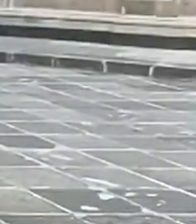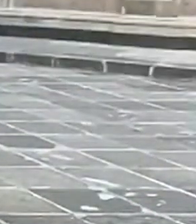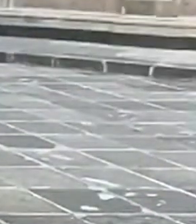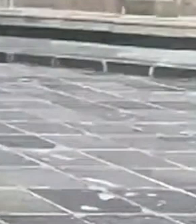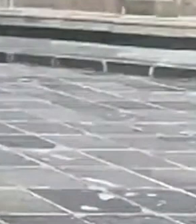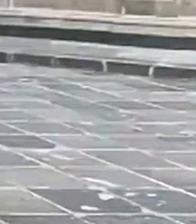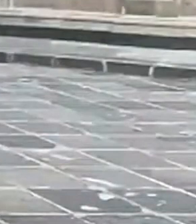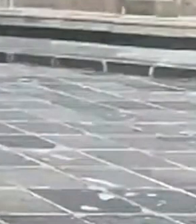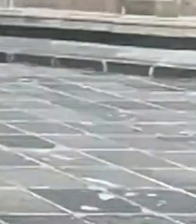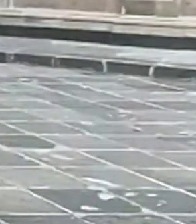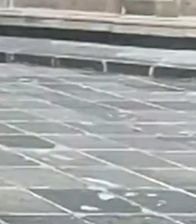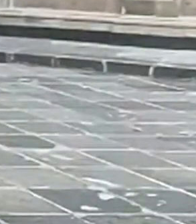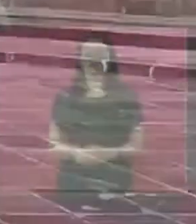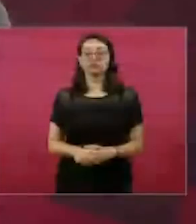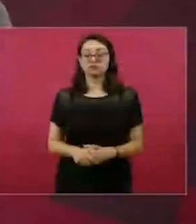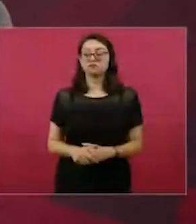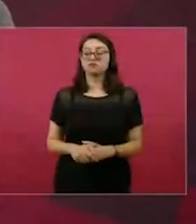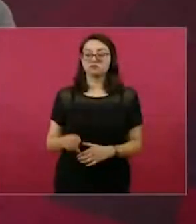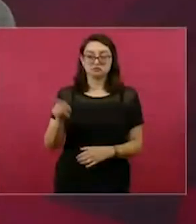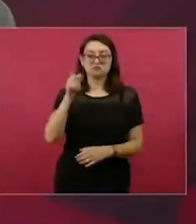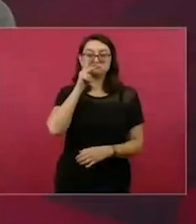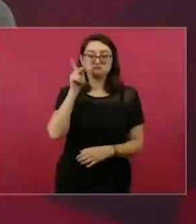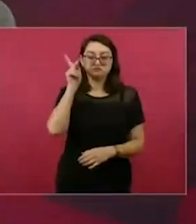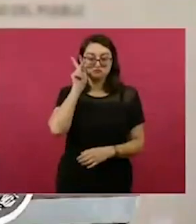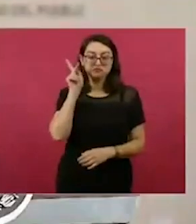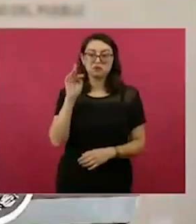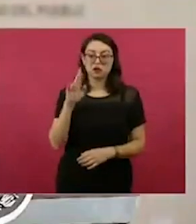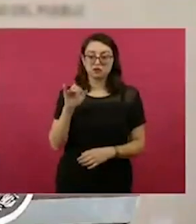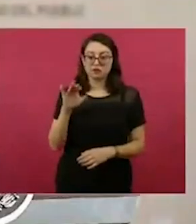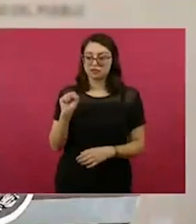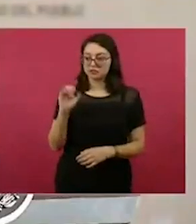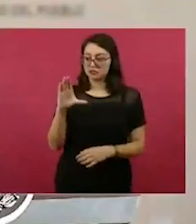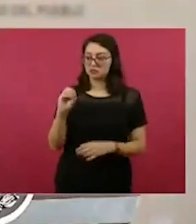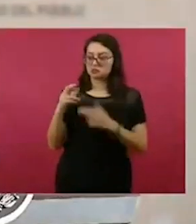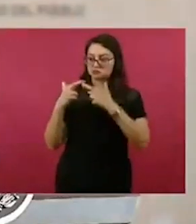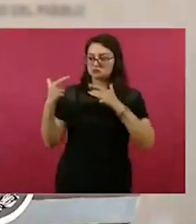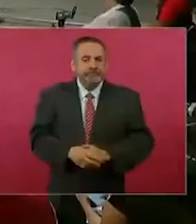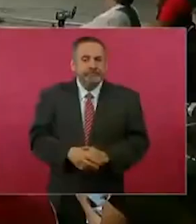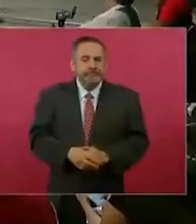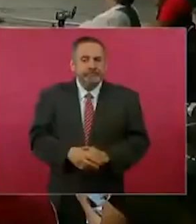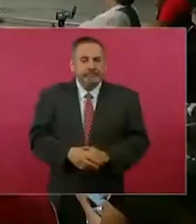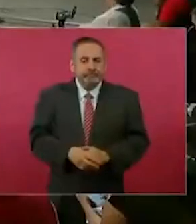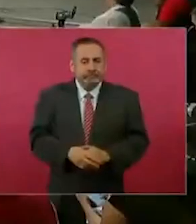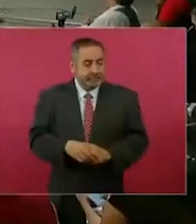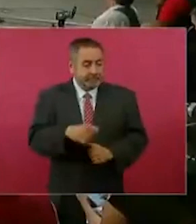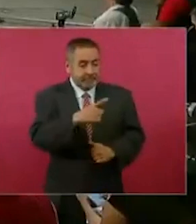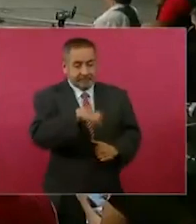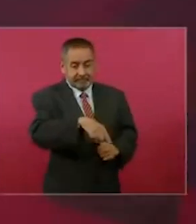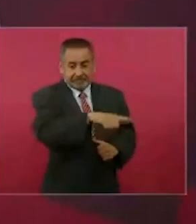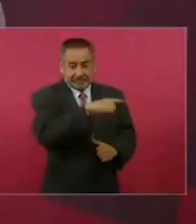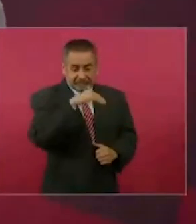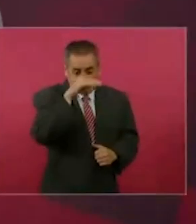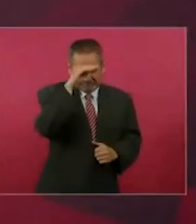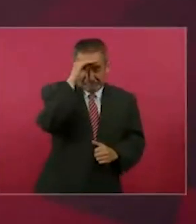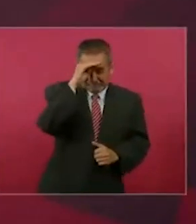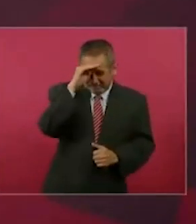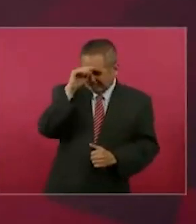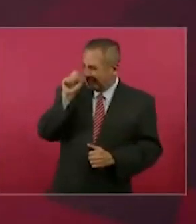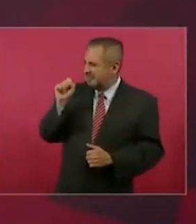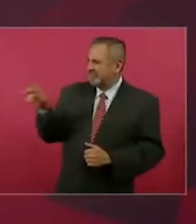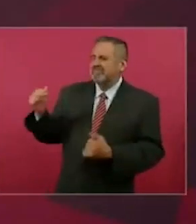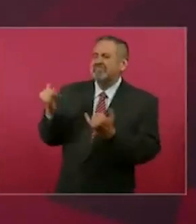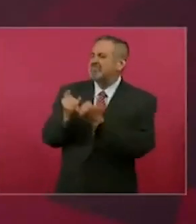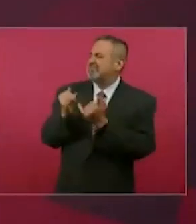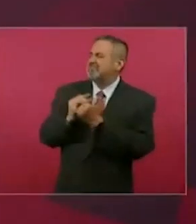bueno Establece que esto no puede estar sucediendo Jorge Armando Azul casi al final de la conferencia matutina se pregunta una compañera